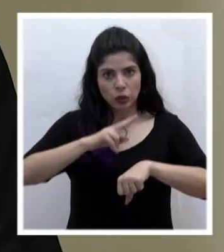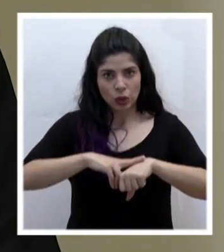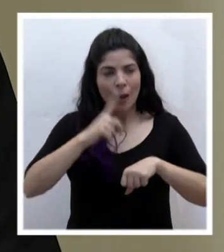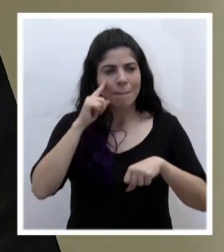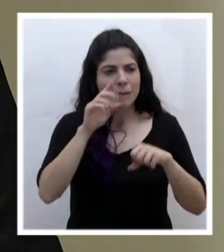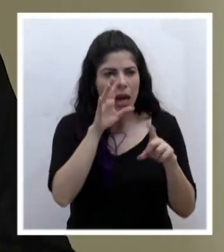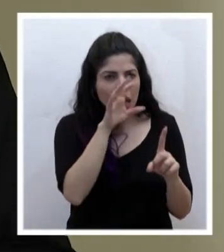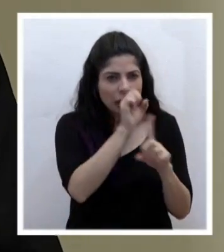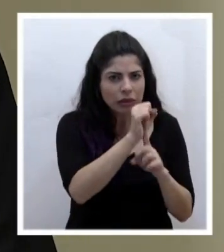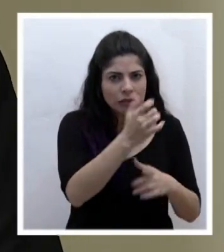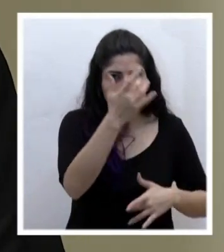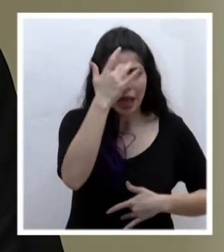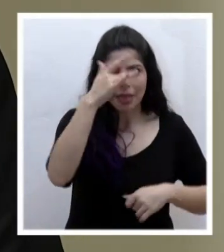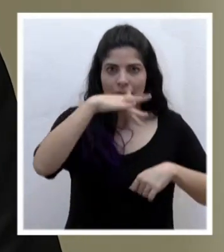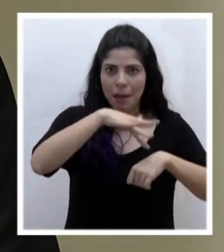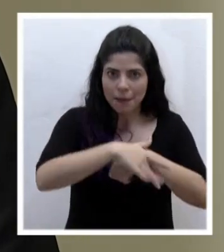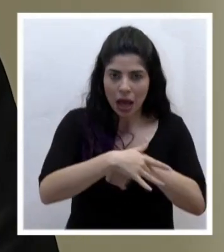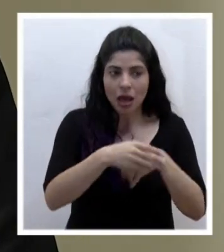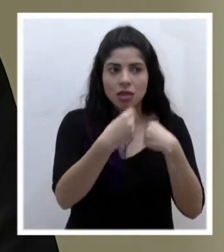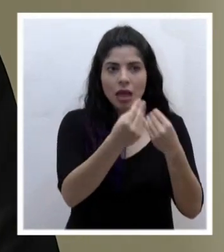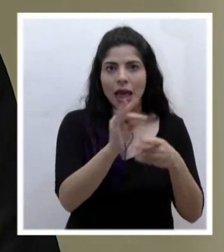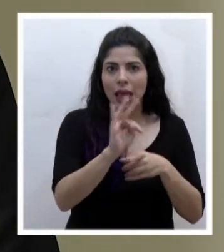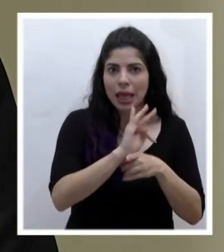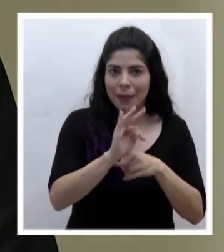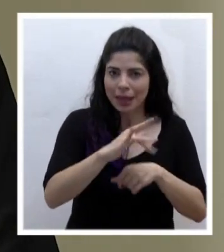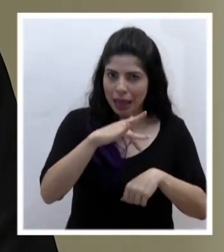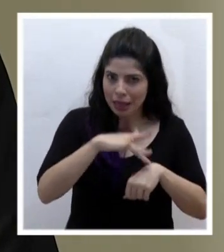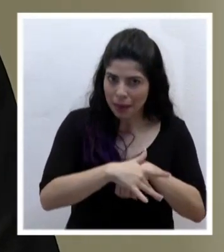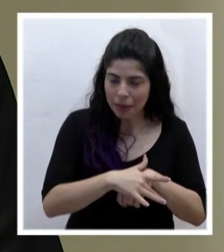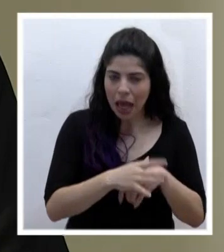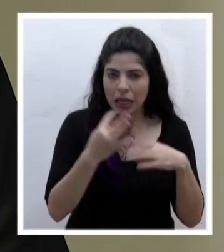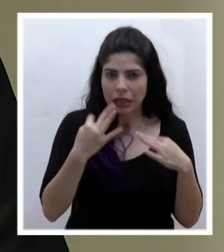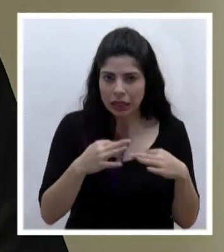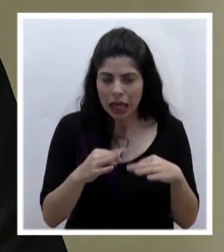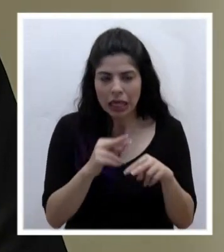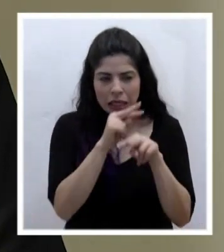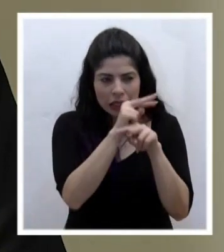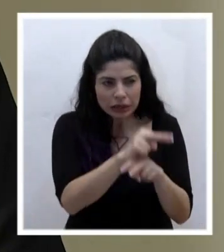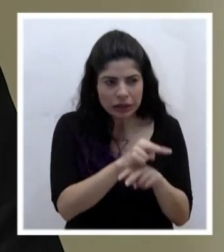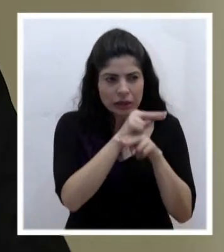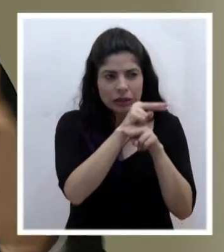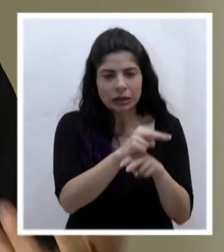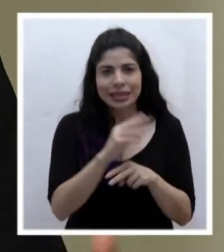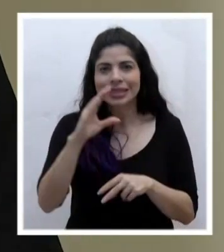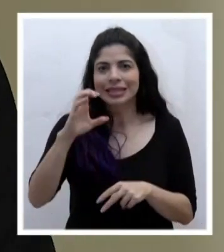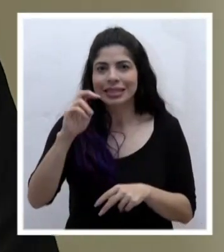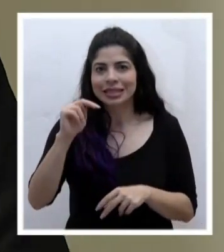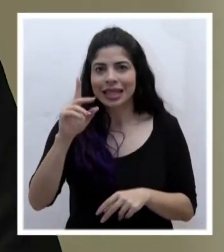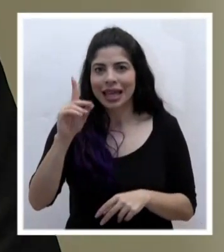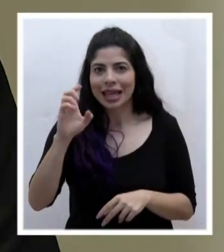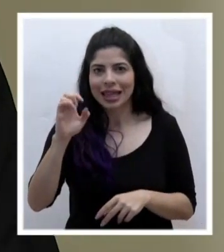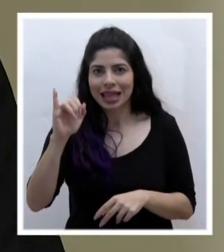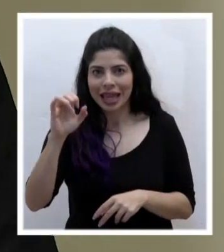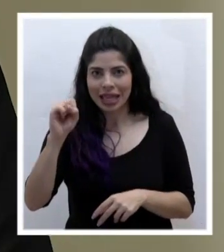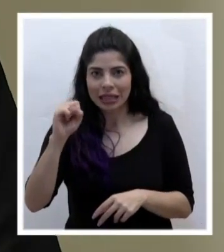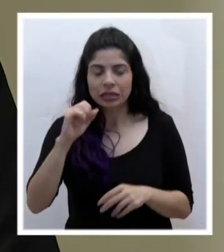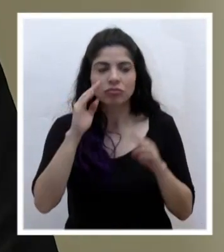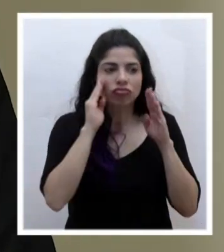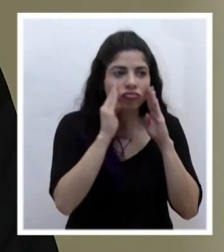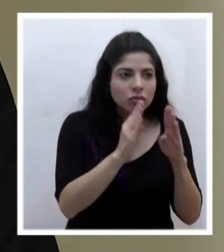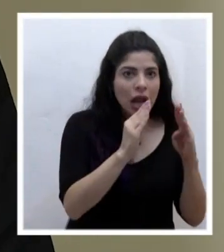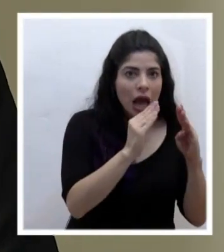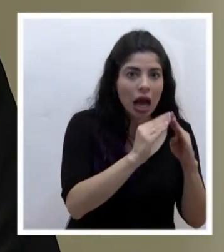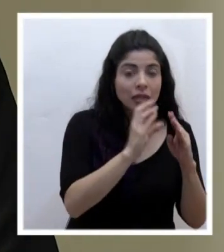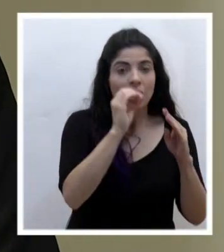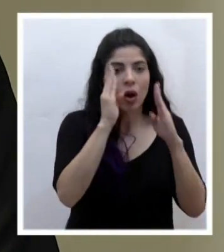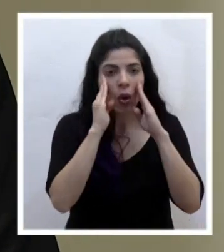diagnóstico temprano, para darle tratamiento tempranamente a los pacientes, un seguimiento a través del SENDEIS en la casa o en la comunidad, si